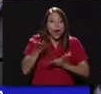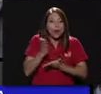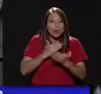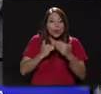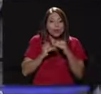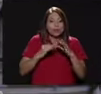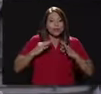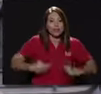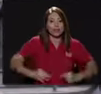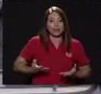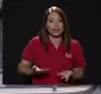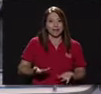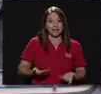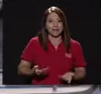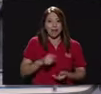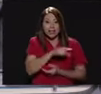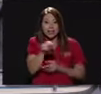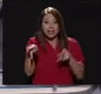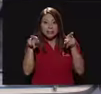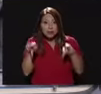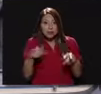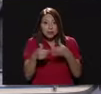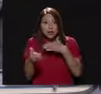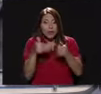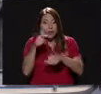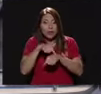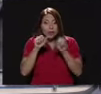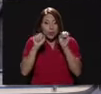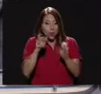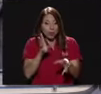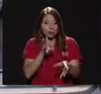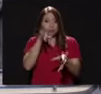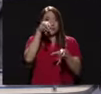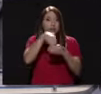personas porque ellas en cualquier momento pueden incorporarse al mercado de